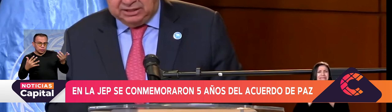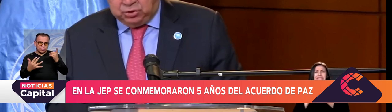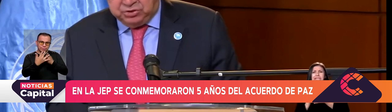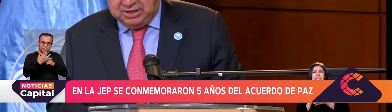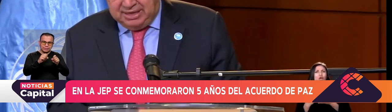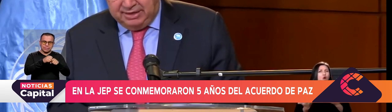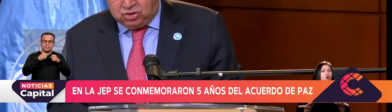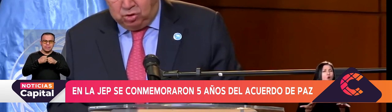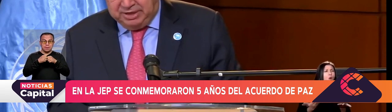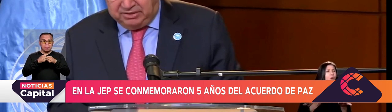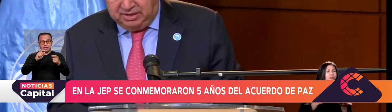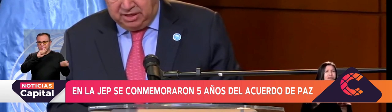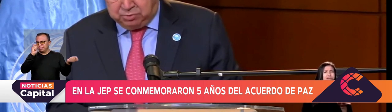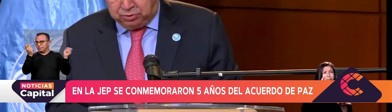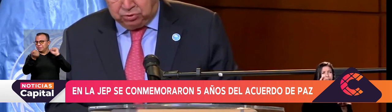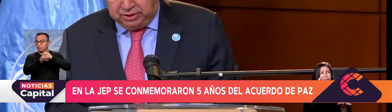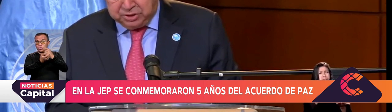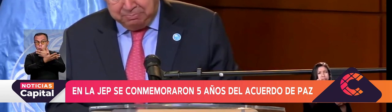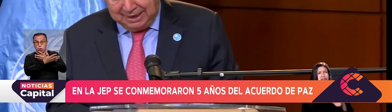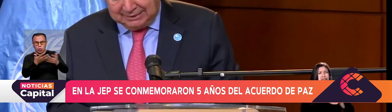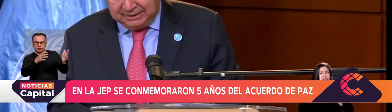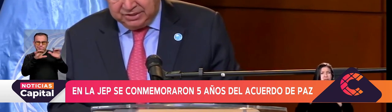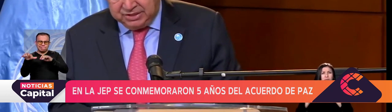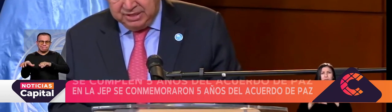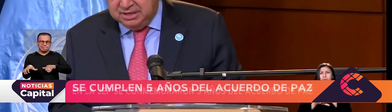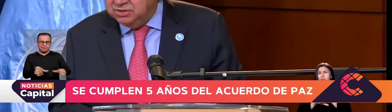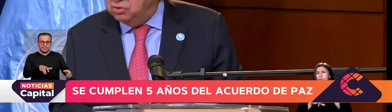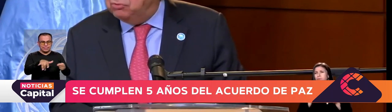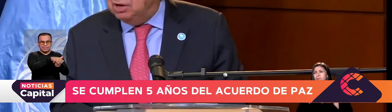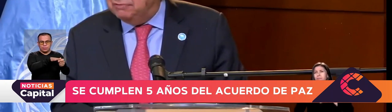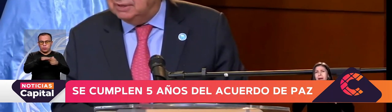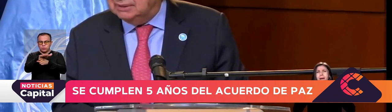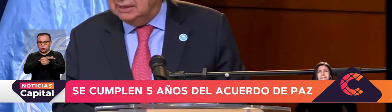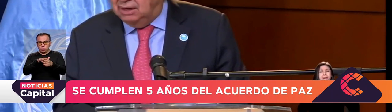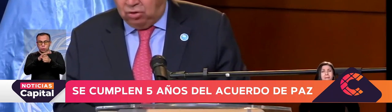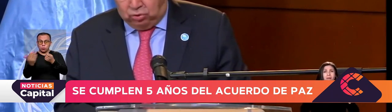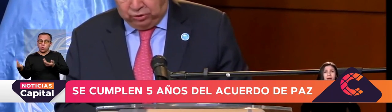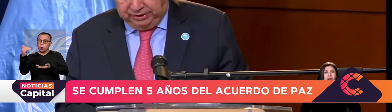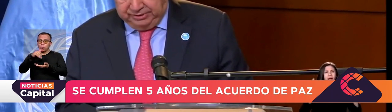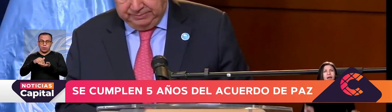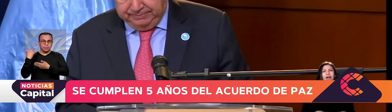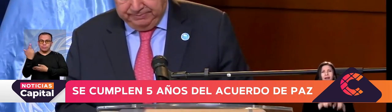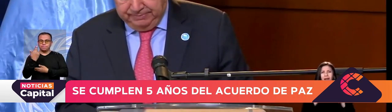para que las atrocidades cometidas por todas partes no vuelvan a ocurrir.